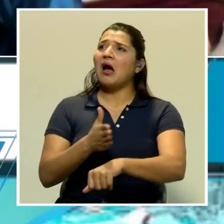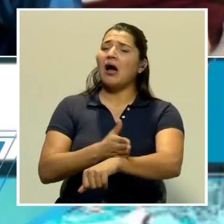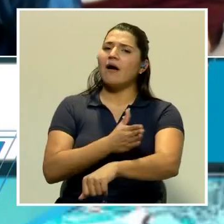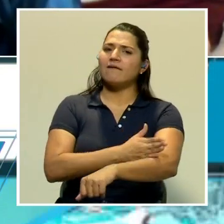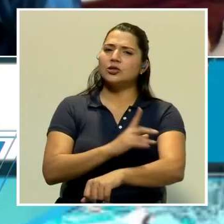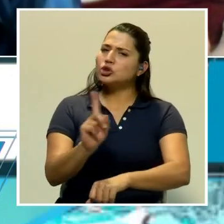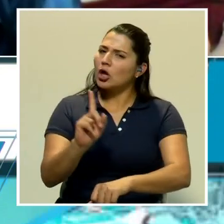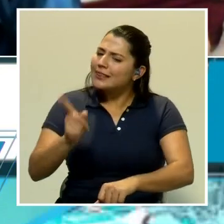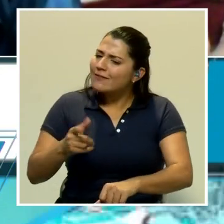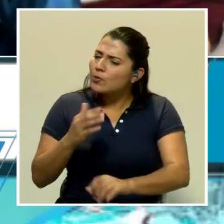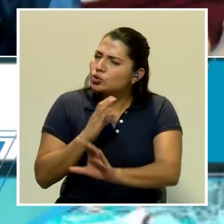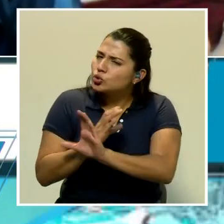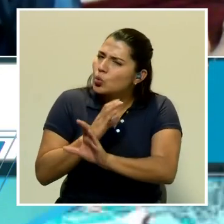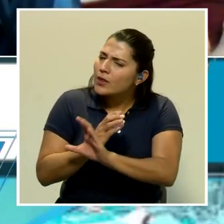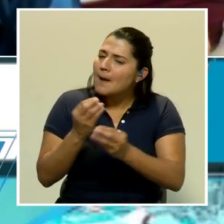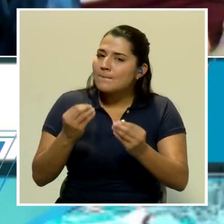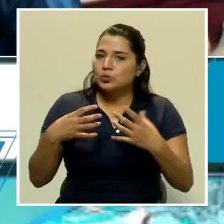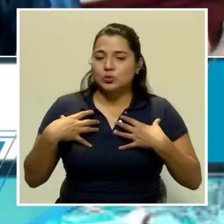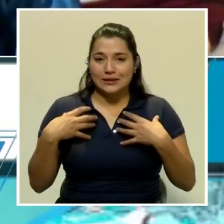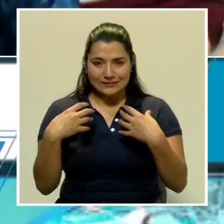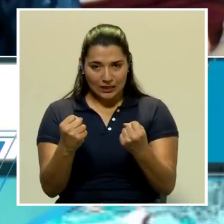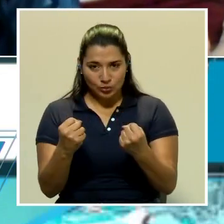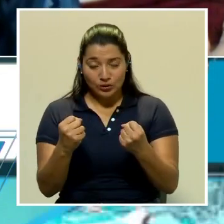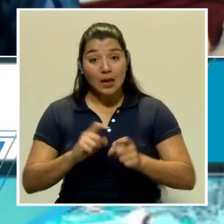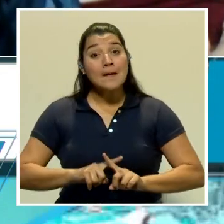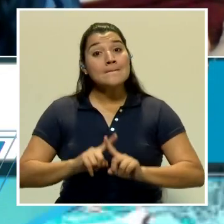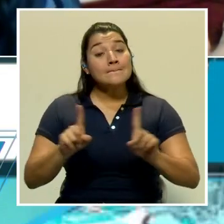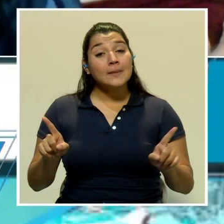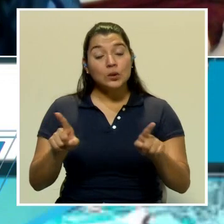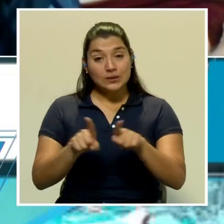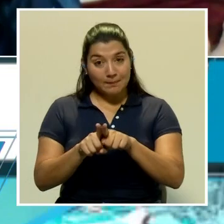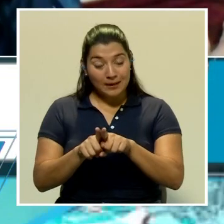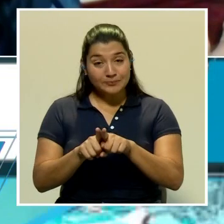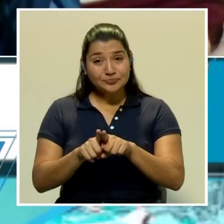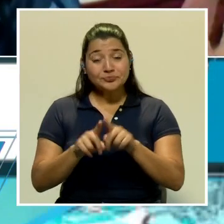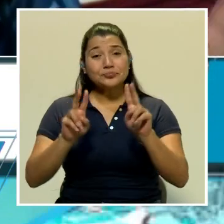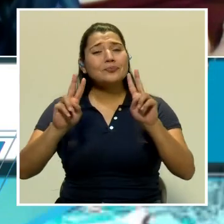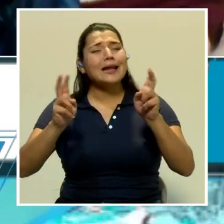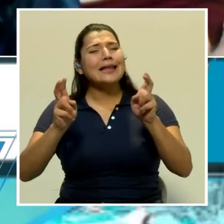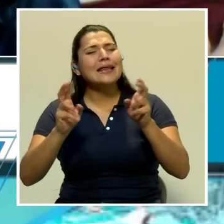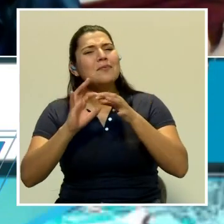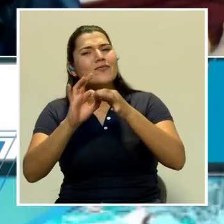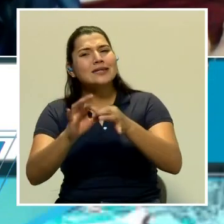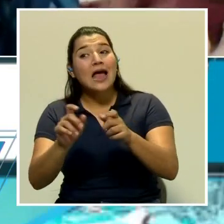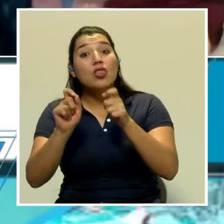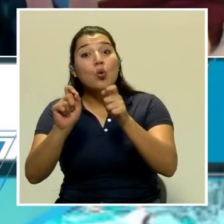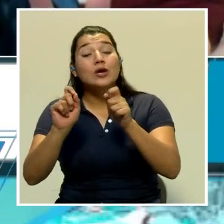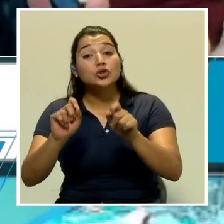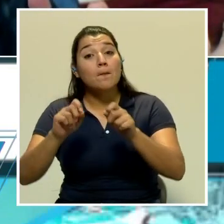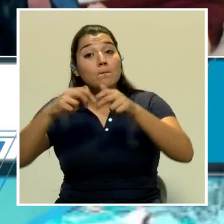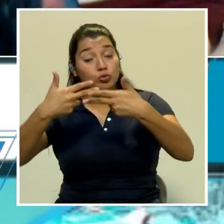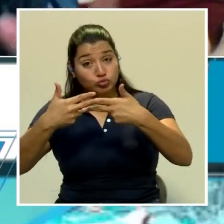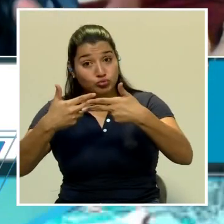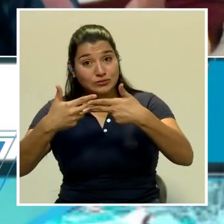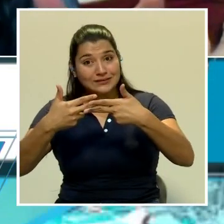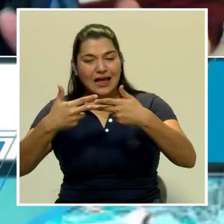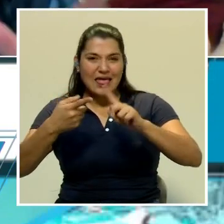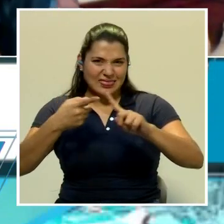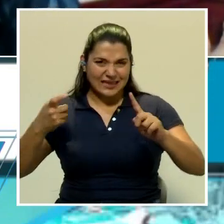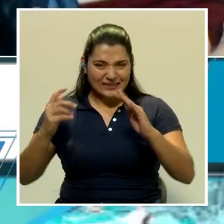mucho resguardo del tema de la salud, pero también el tema de la educación virtual, la educación a